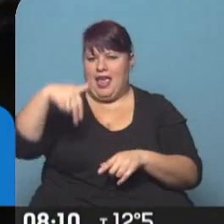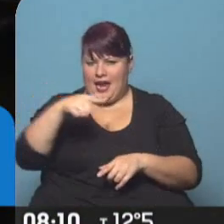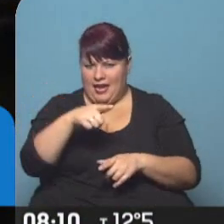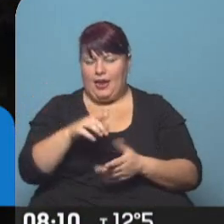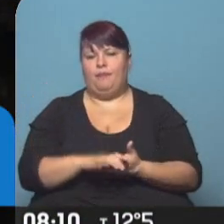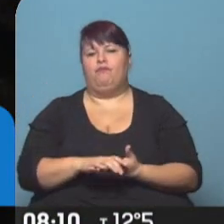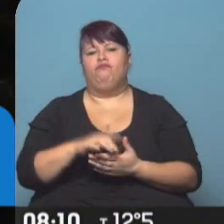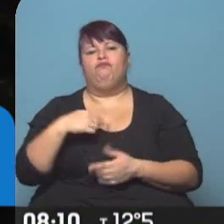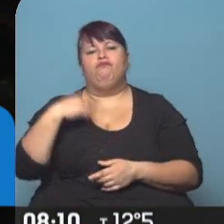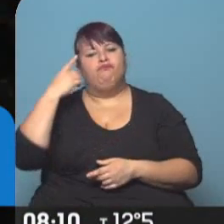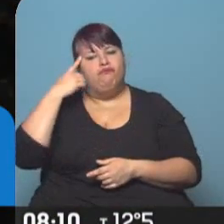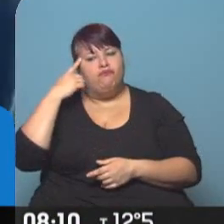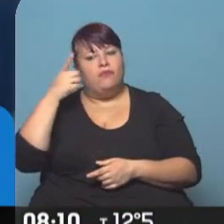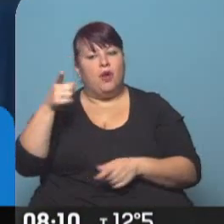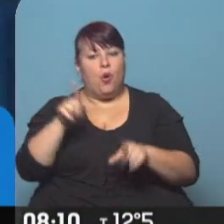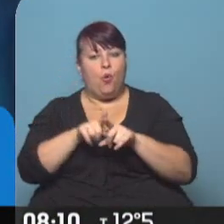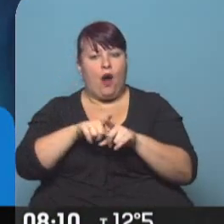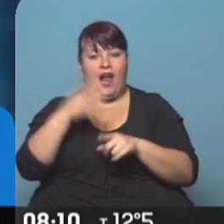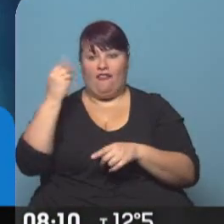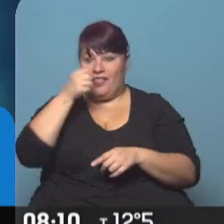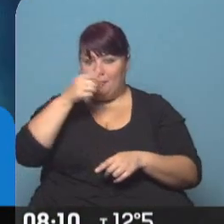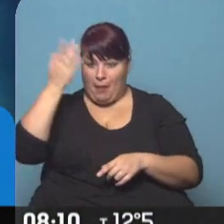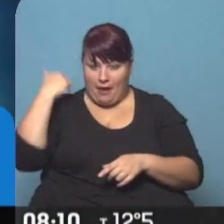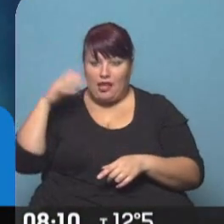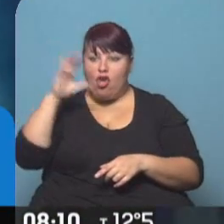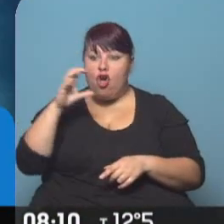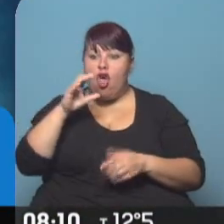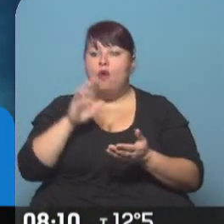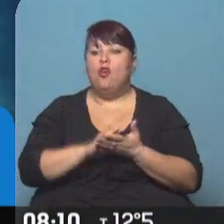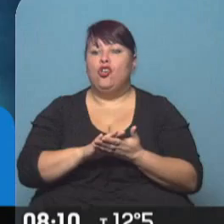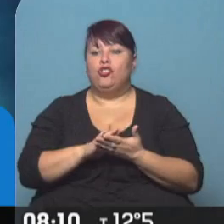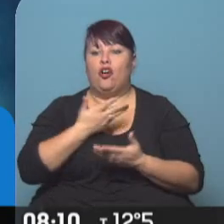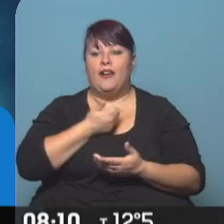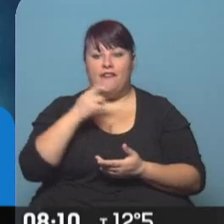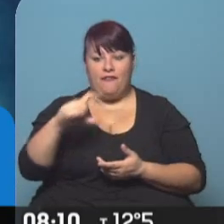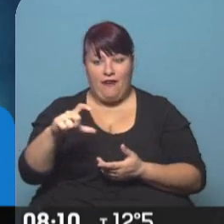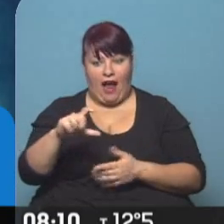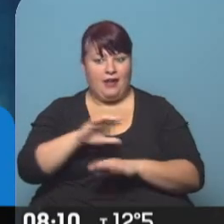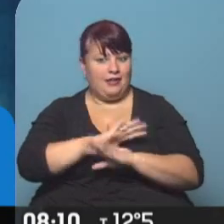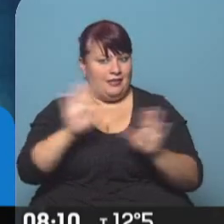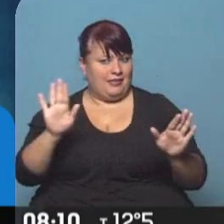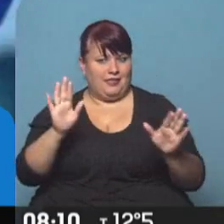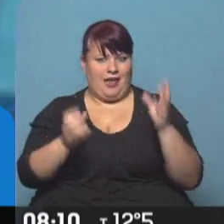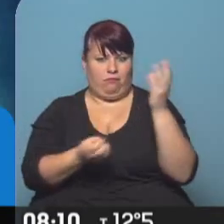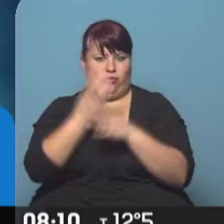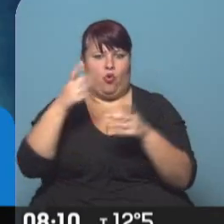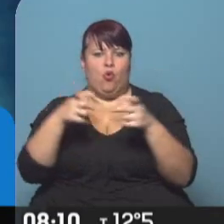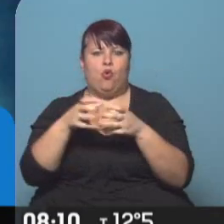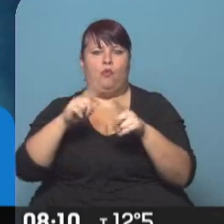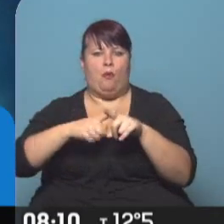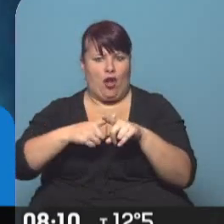Y creo que lo que vivió el fin de semana pasado Colombia con las FARC, ya convertida en partido